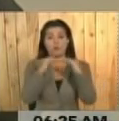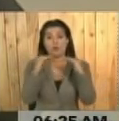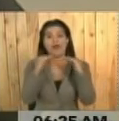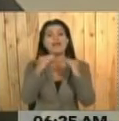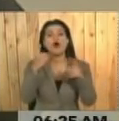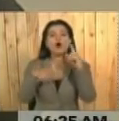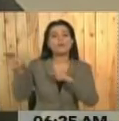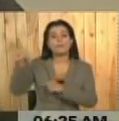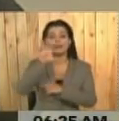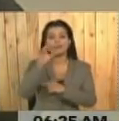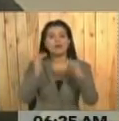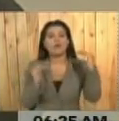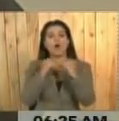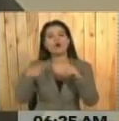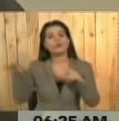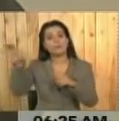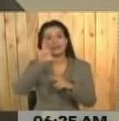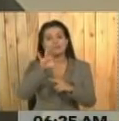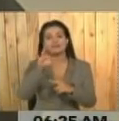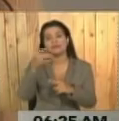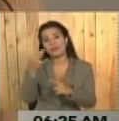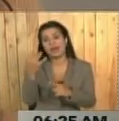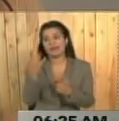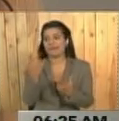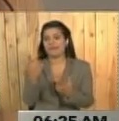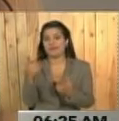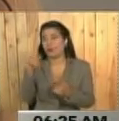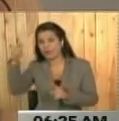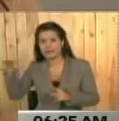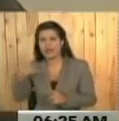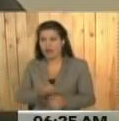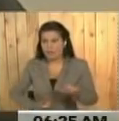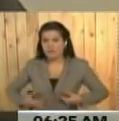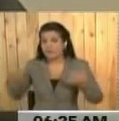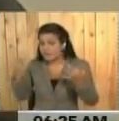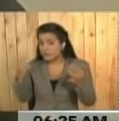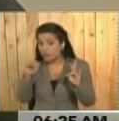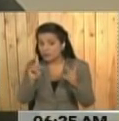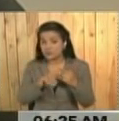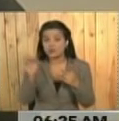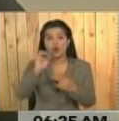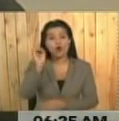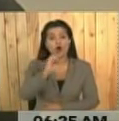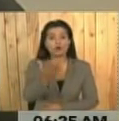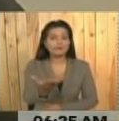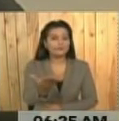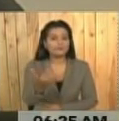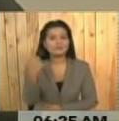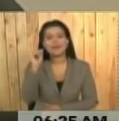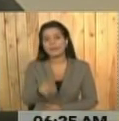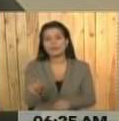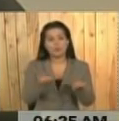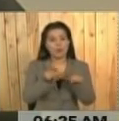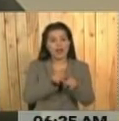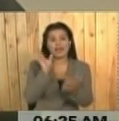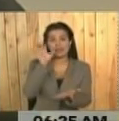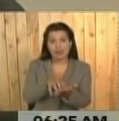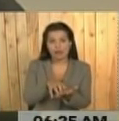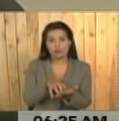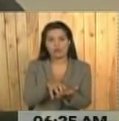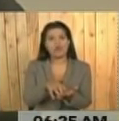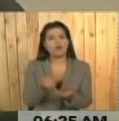países donde les ha tocado una hambruna o eh la dapil de de de los recursos del estado de